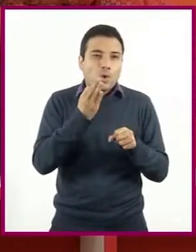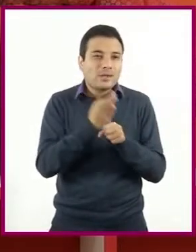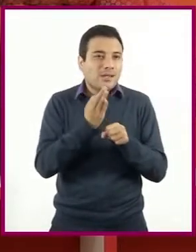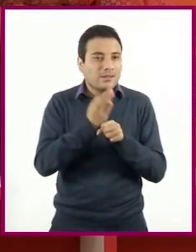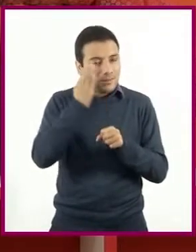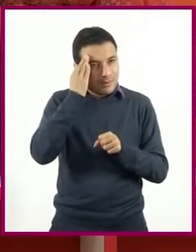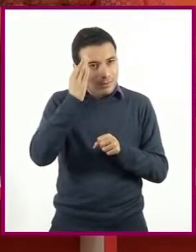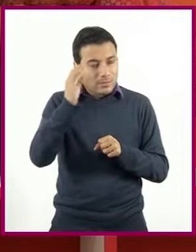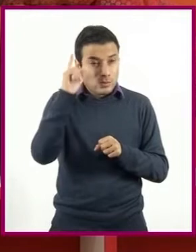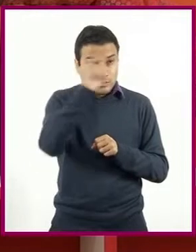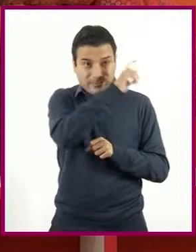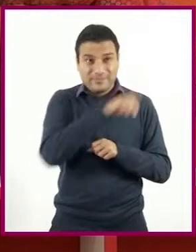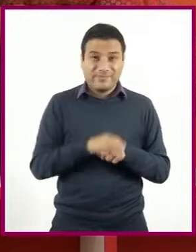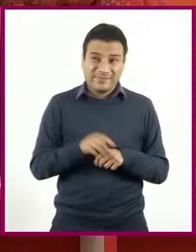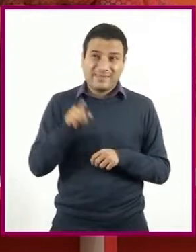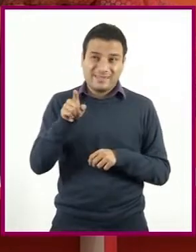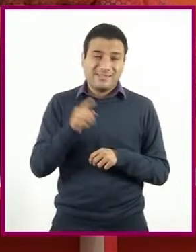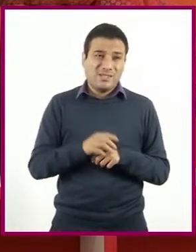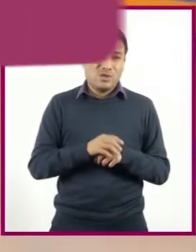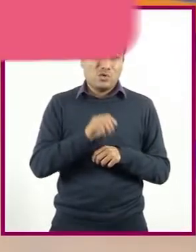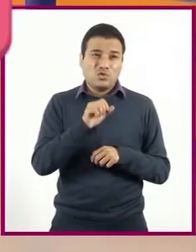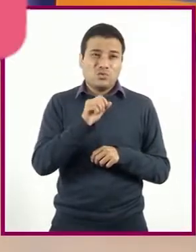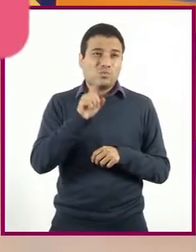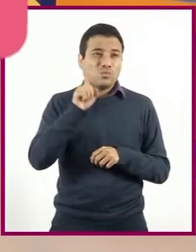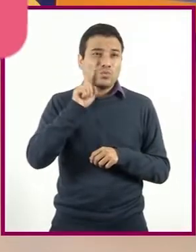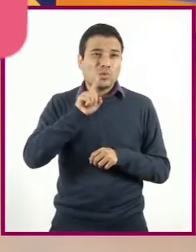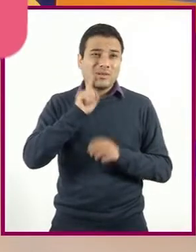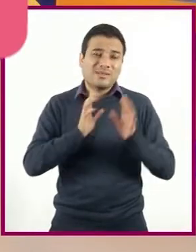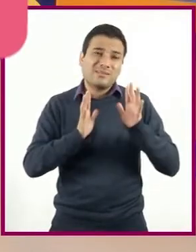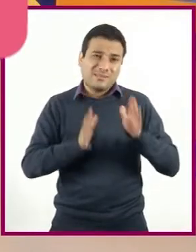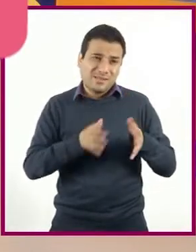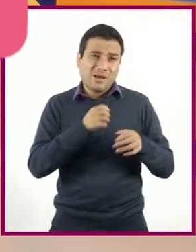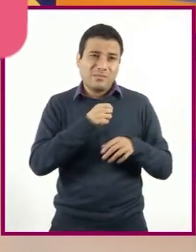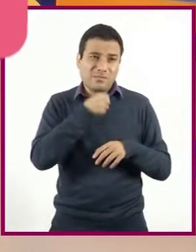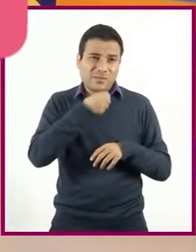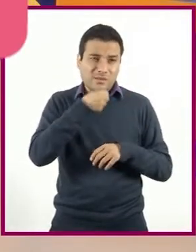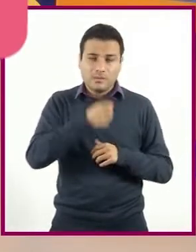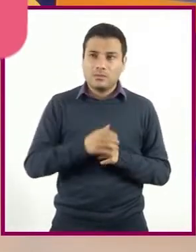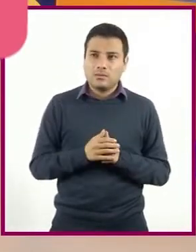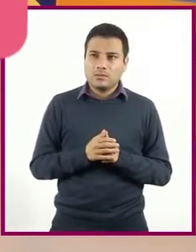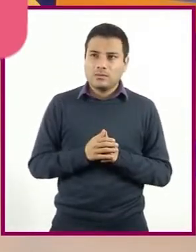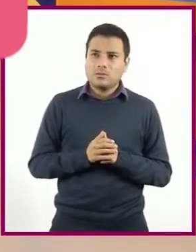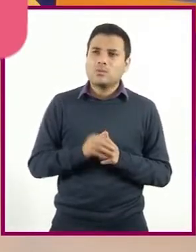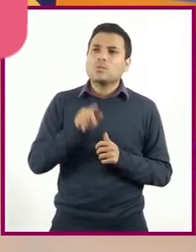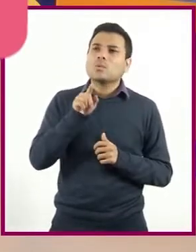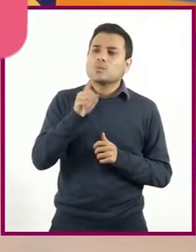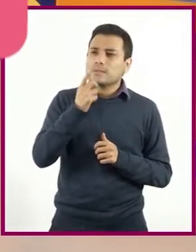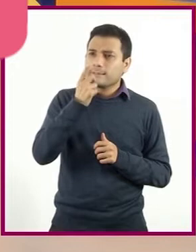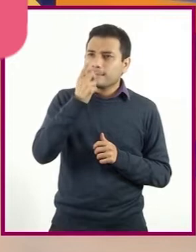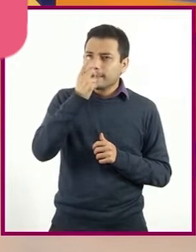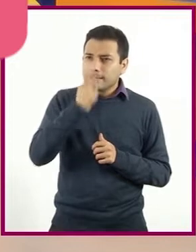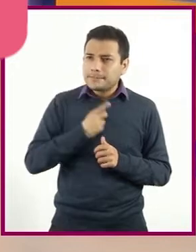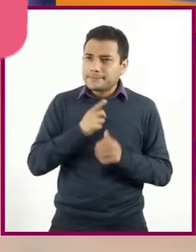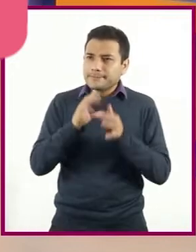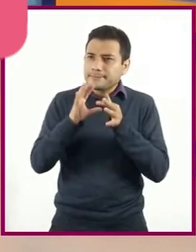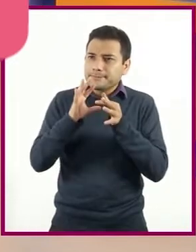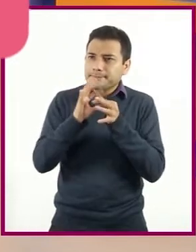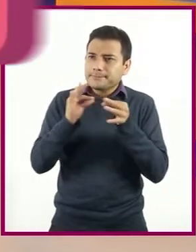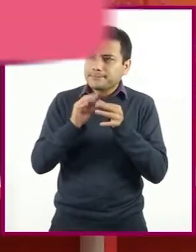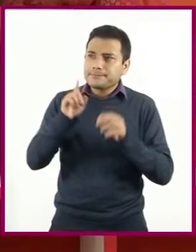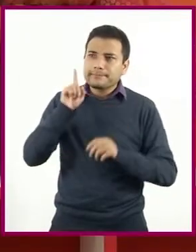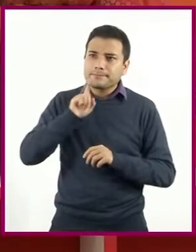Sor Juana ya es bastante mayor. Pero, ¿entonces usted nos podría contar algo acerca de